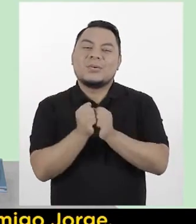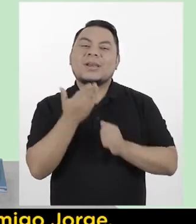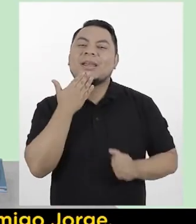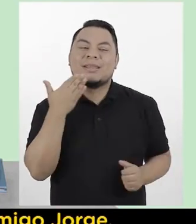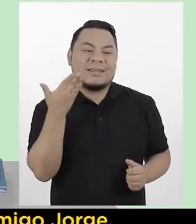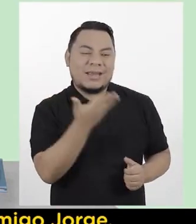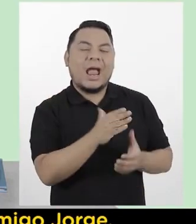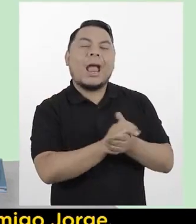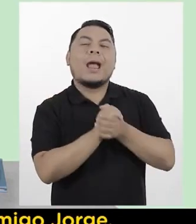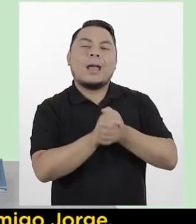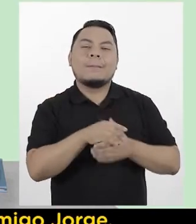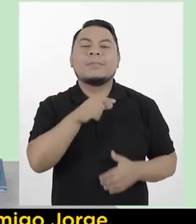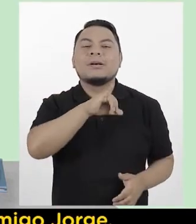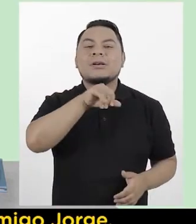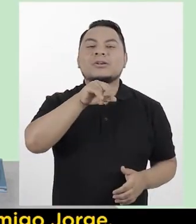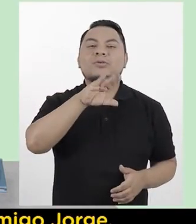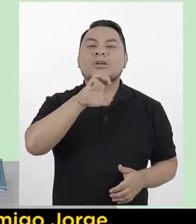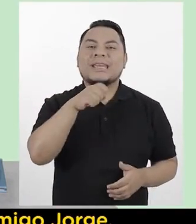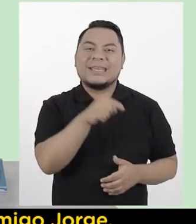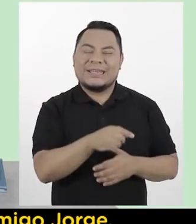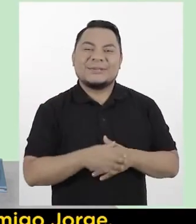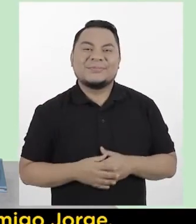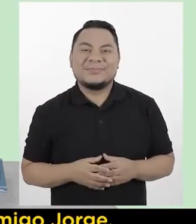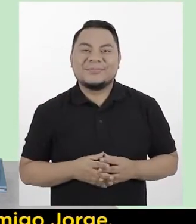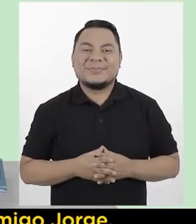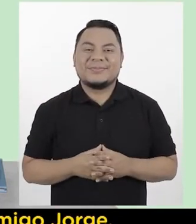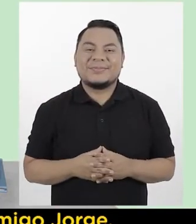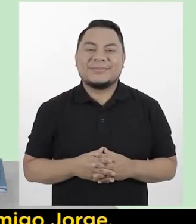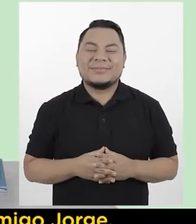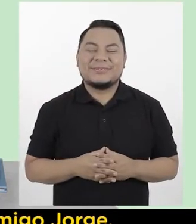Como siempre, me acompañará mi buen amigo Jorge.